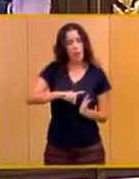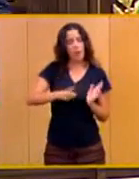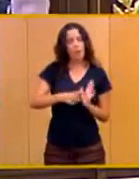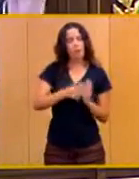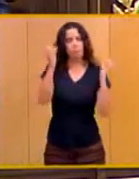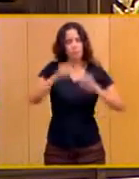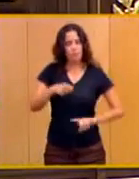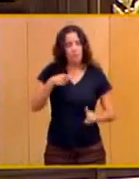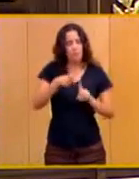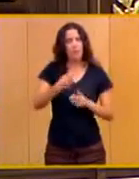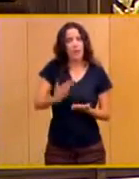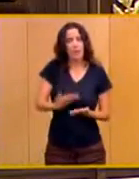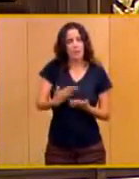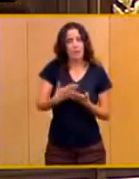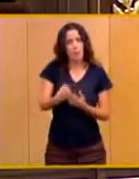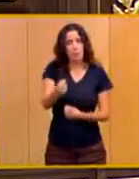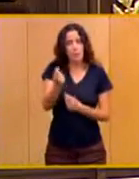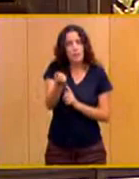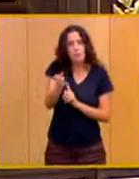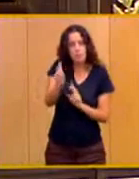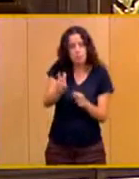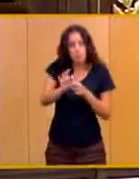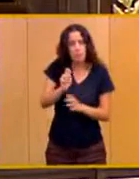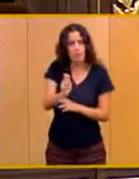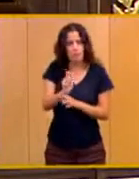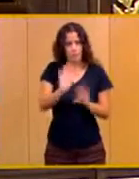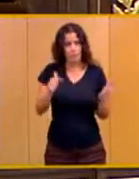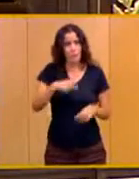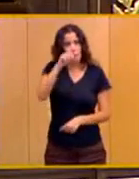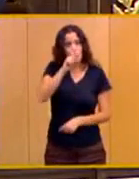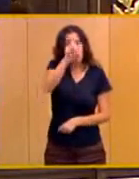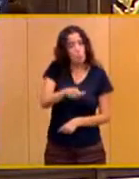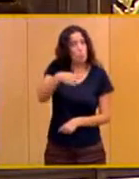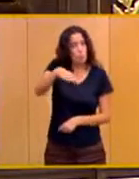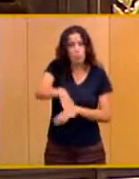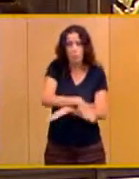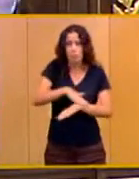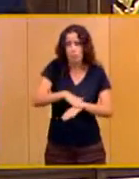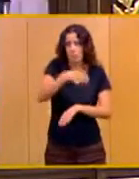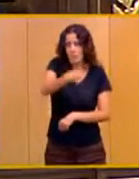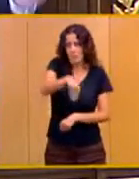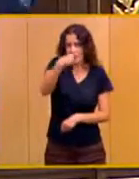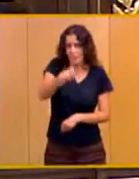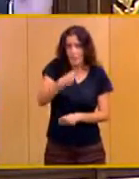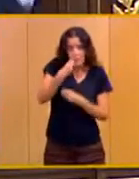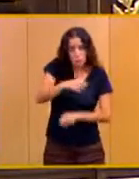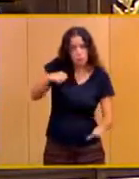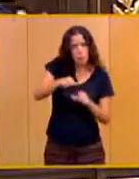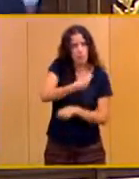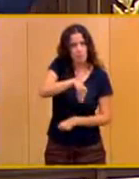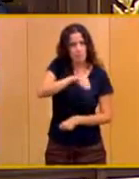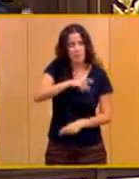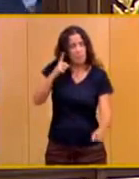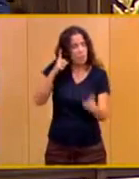poder adquisitivo de las pensiones. Y yo recuerdo que es usted el único presidente de la historia de España que unilateralmente, en contra de la mayoría de